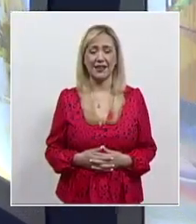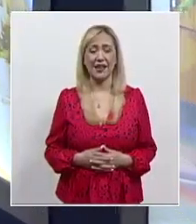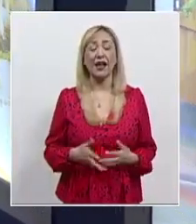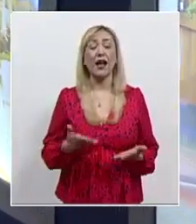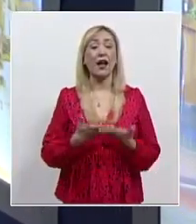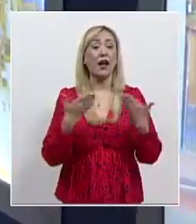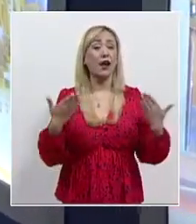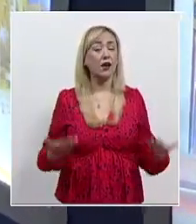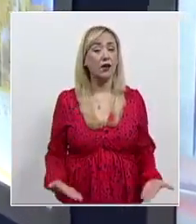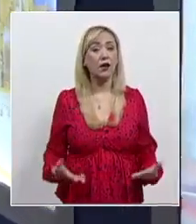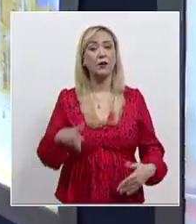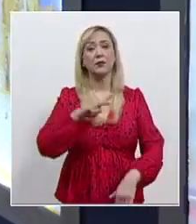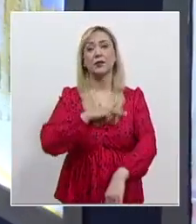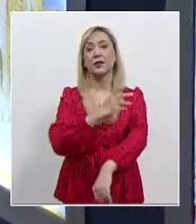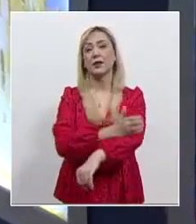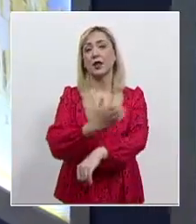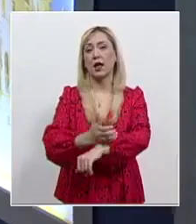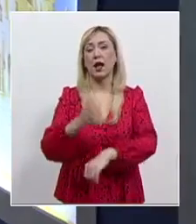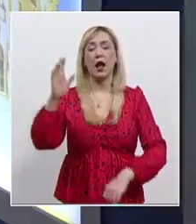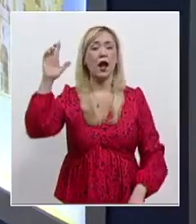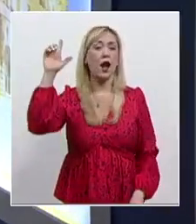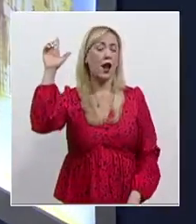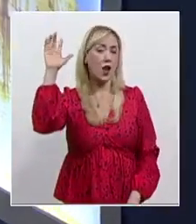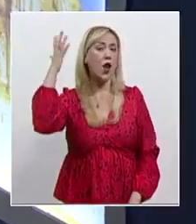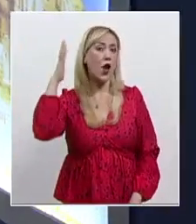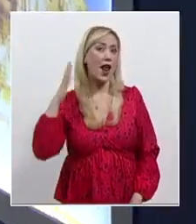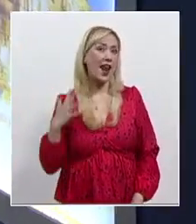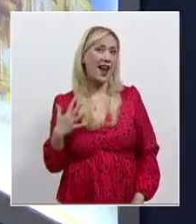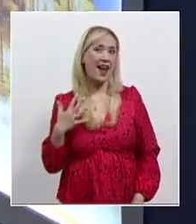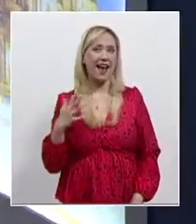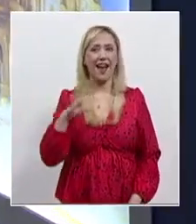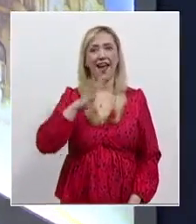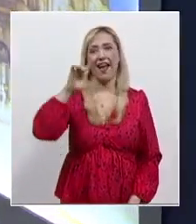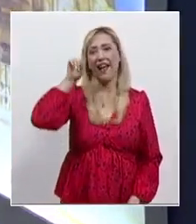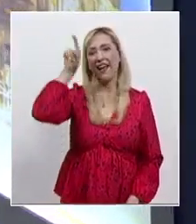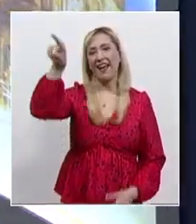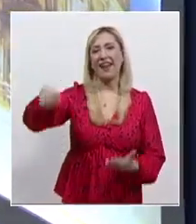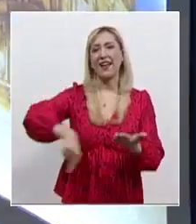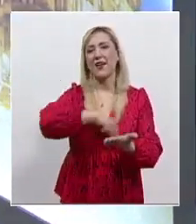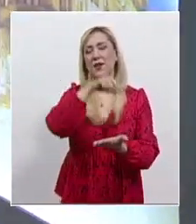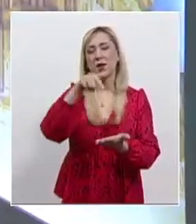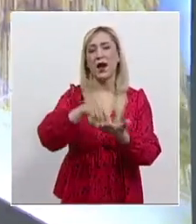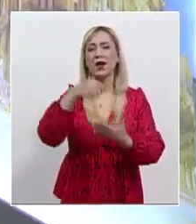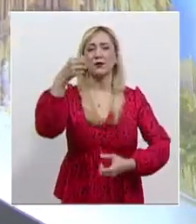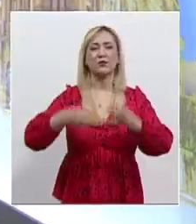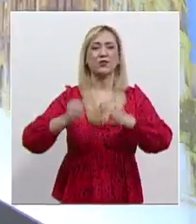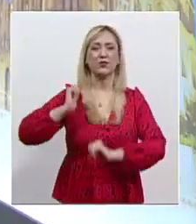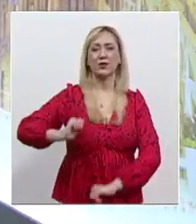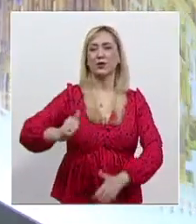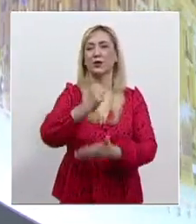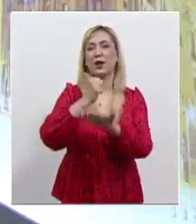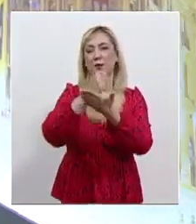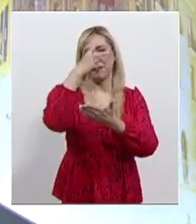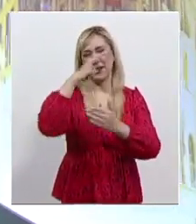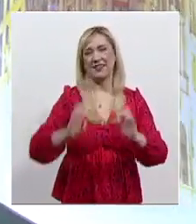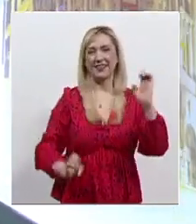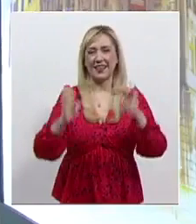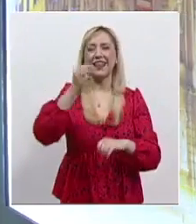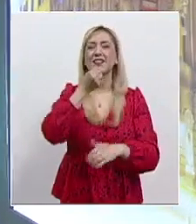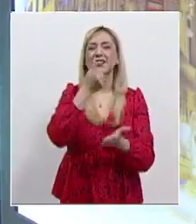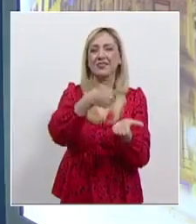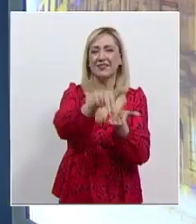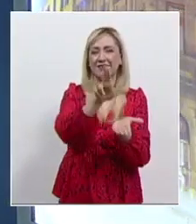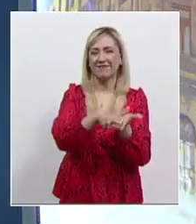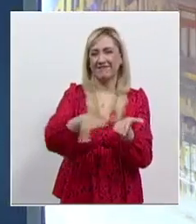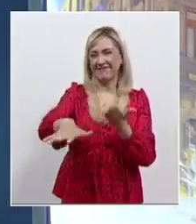Ahora nos enlazamos con mi compañera Lorena Sánchez Cabrera, quien se encuentra en las instalaciones del Poder Judicial de la Ciudad de México, en donde se